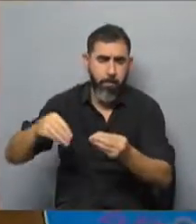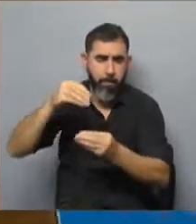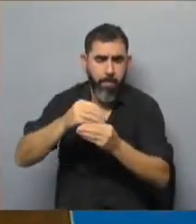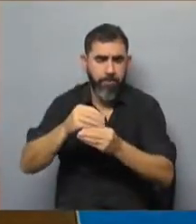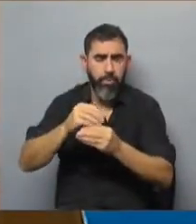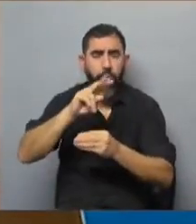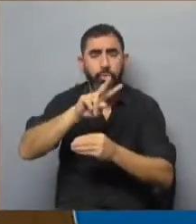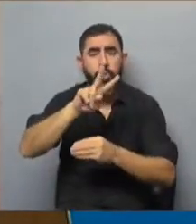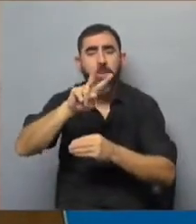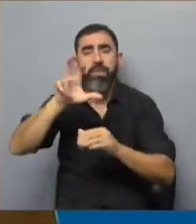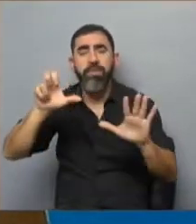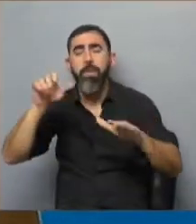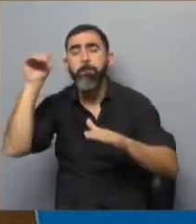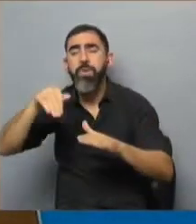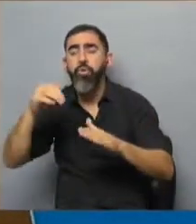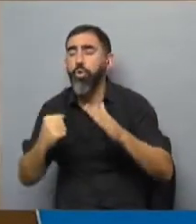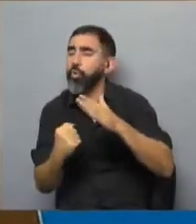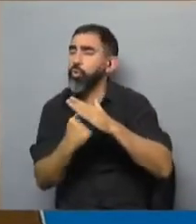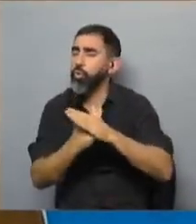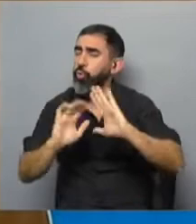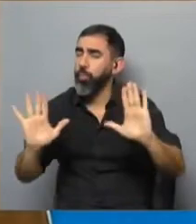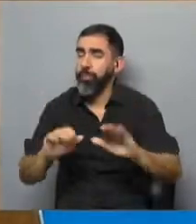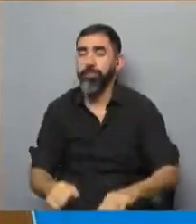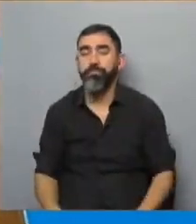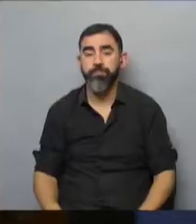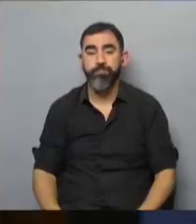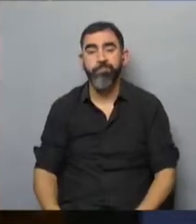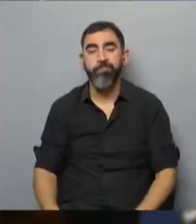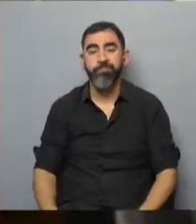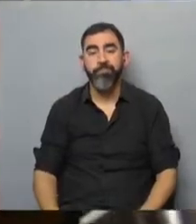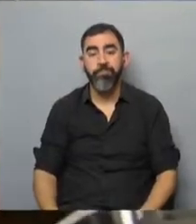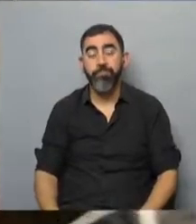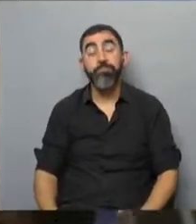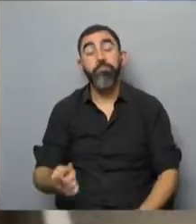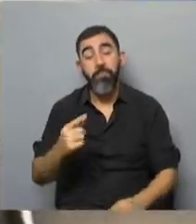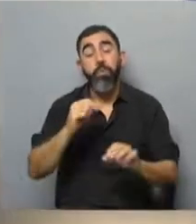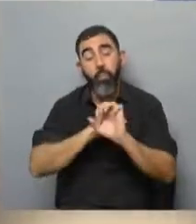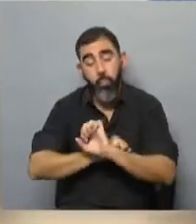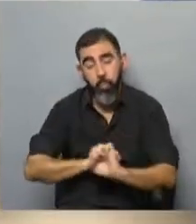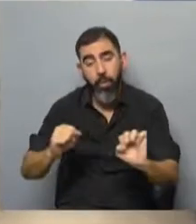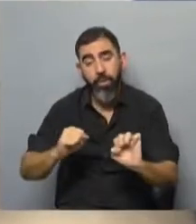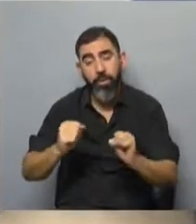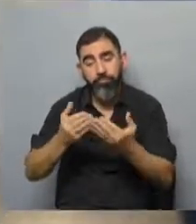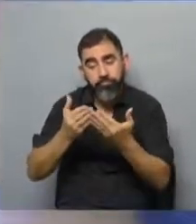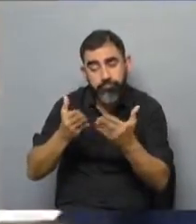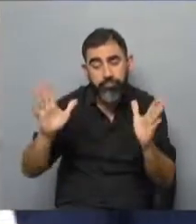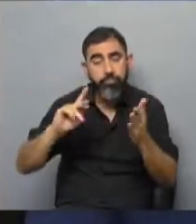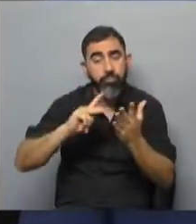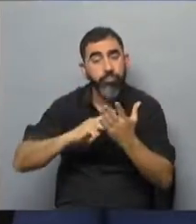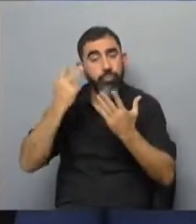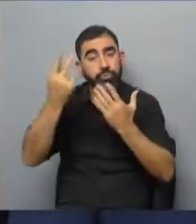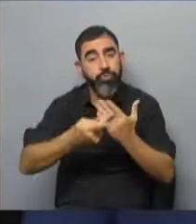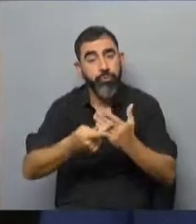los 226 millones de dólares propuestos por el Poder Ejecutivo, aunque dijo que existe voluntad de abrir el proyecto y